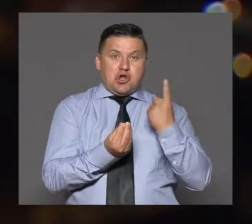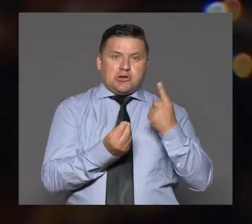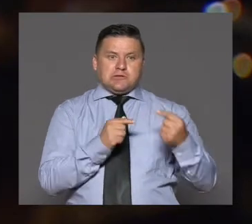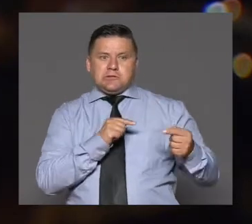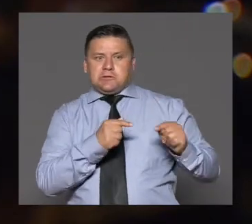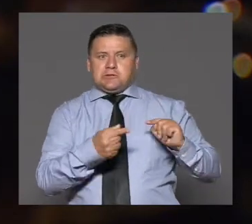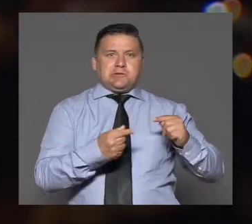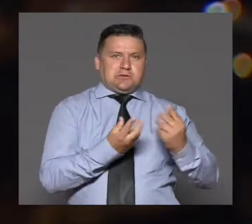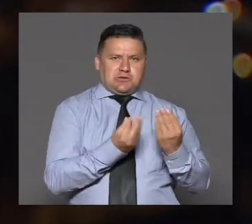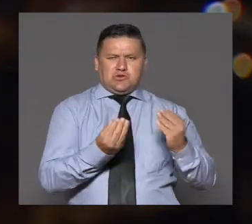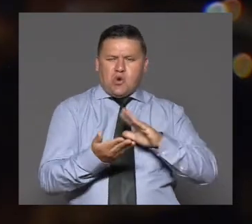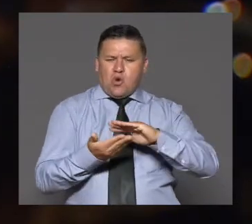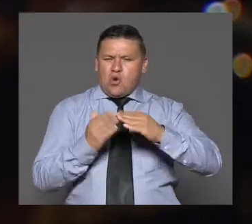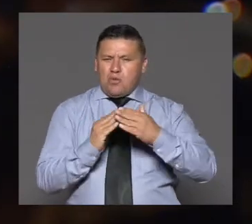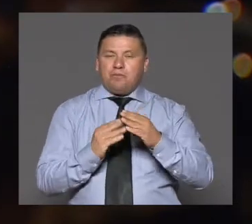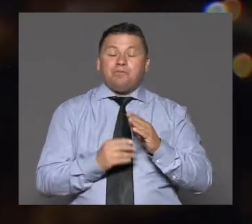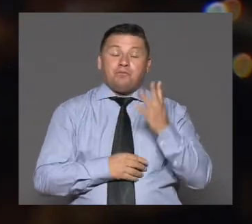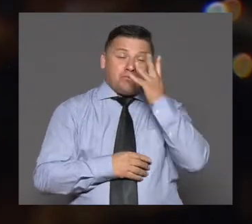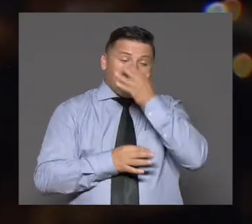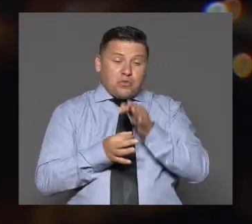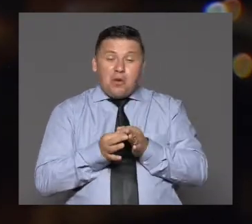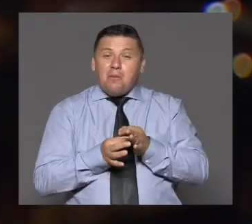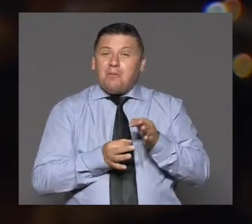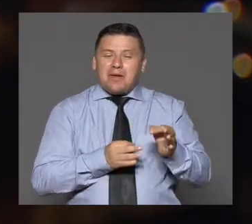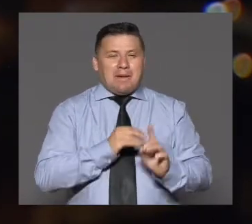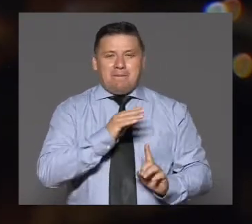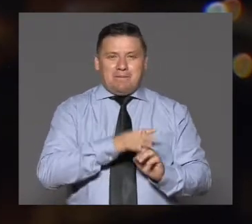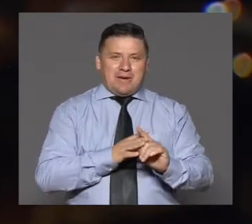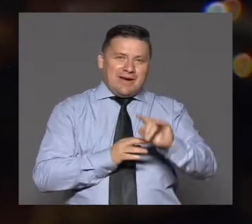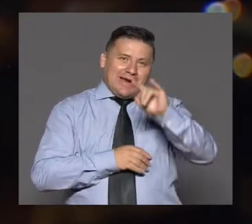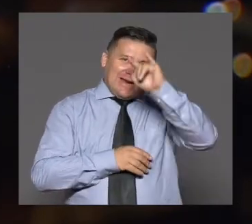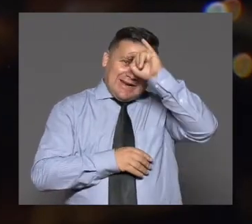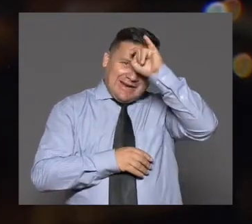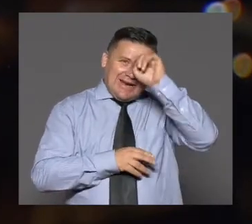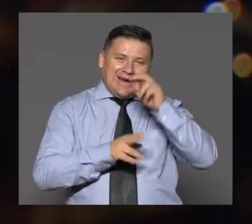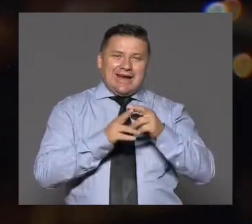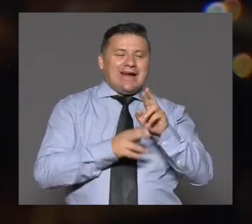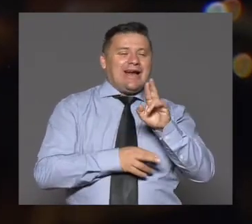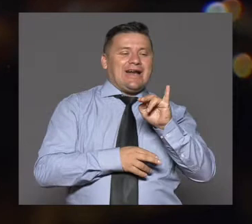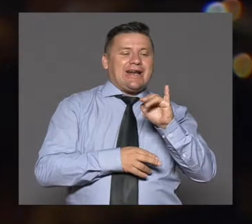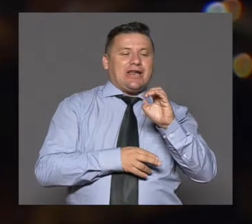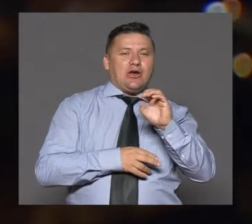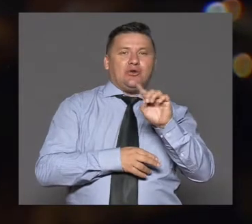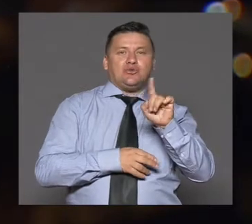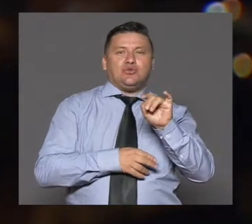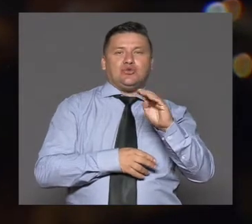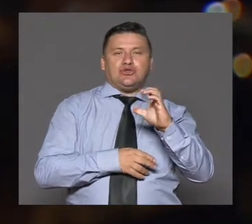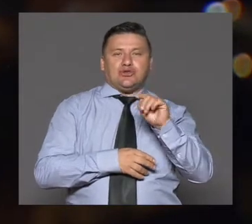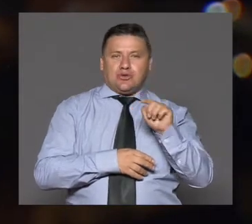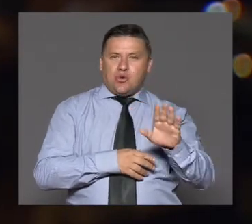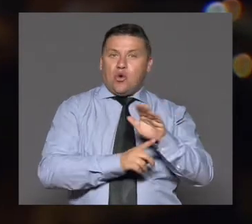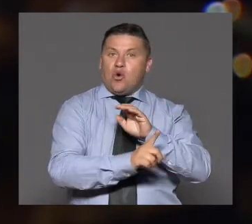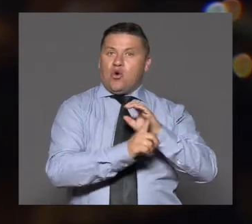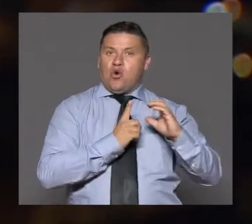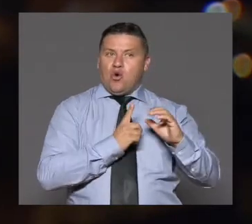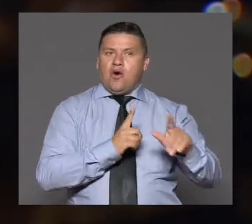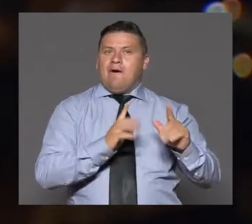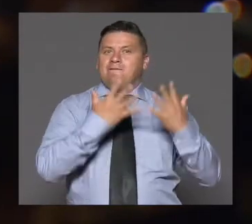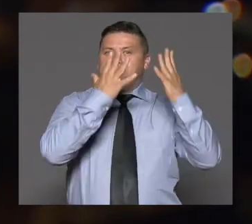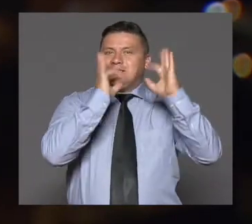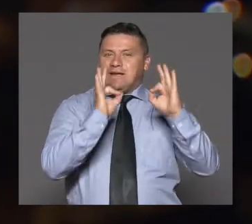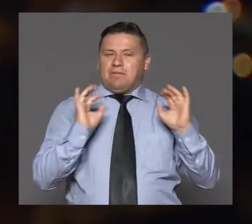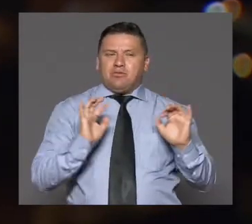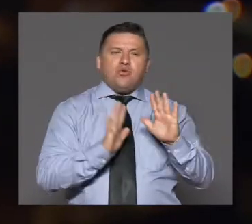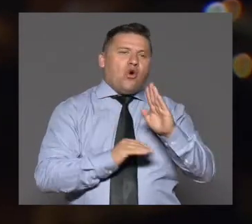antagonistas fue el inicio de un bello municipio colombiano. Río Sucio es reconocido por su aporte cultural y por la gran fiesta que